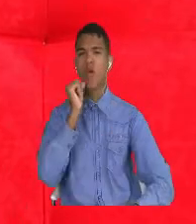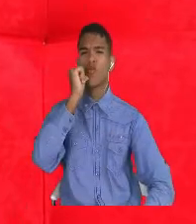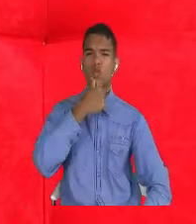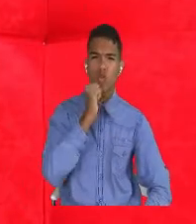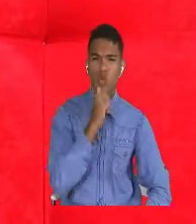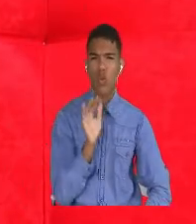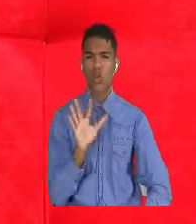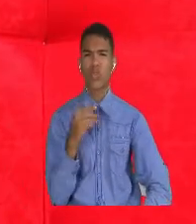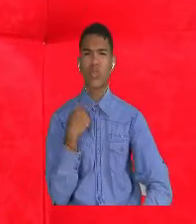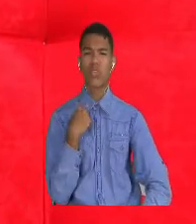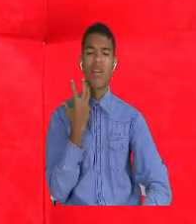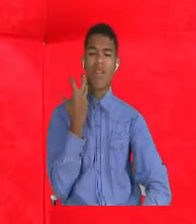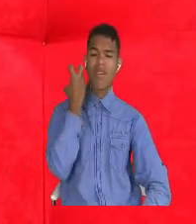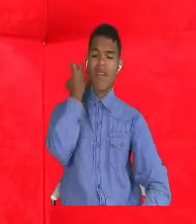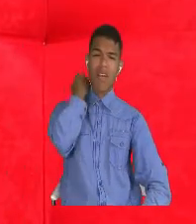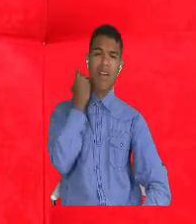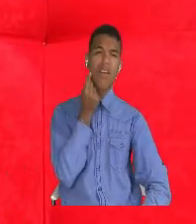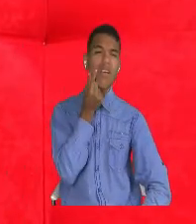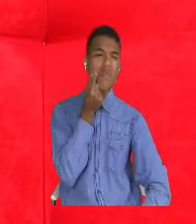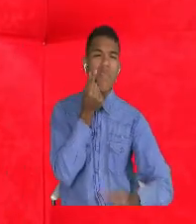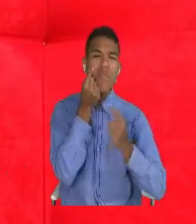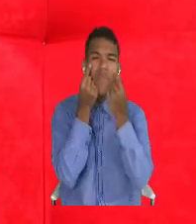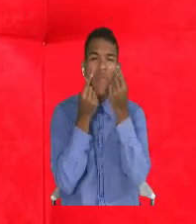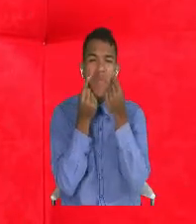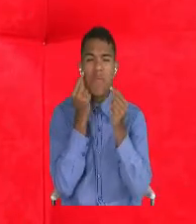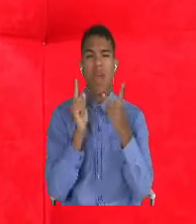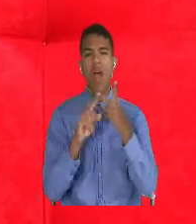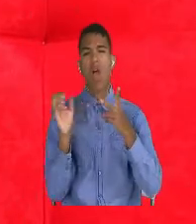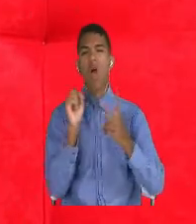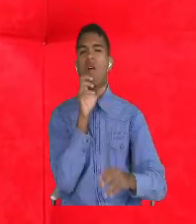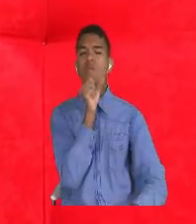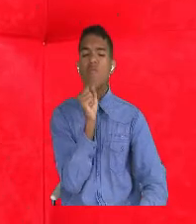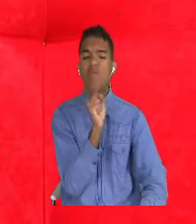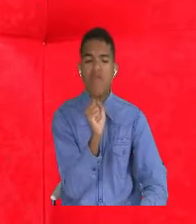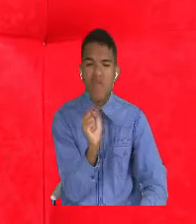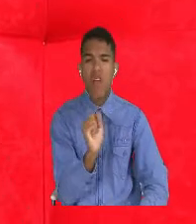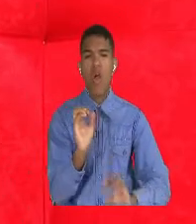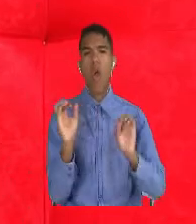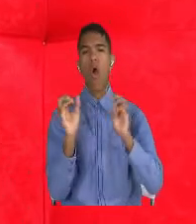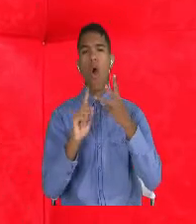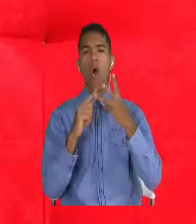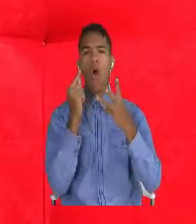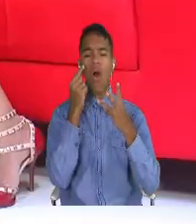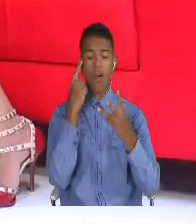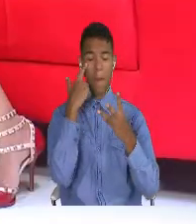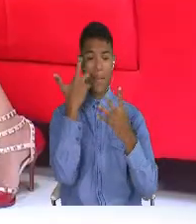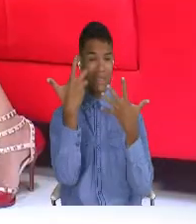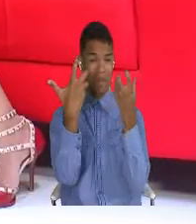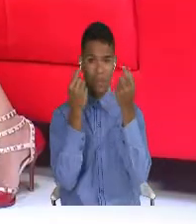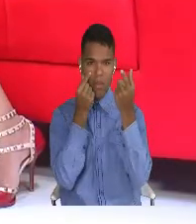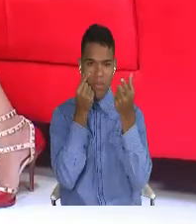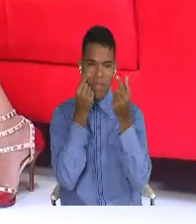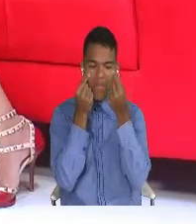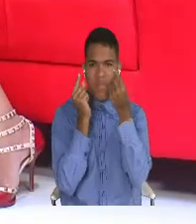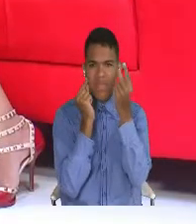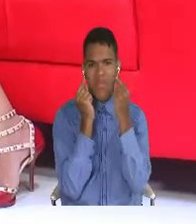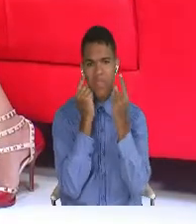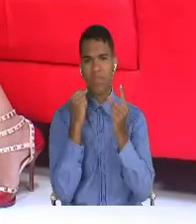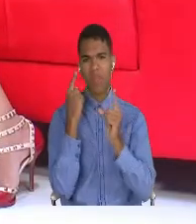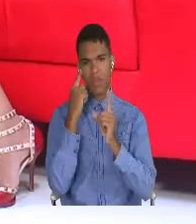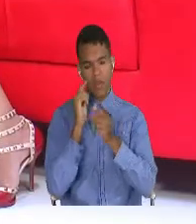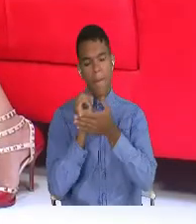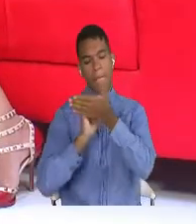de acné, de envejecimiento prematuro, líneas de expresión, ya manejamos el plasma rico en plaquetas. Bueno, entonces es importante resaltar que